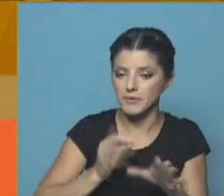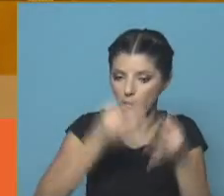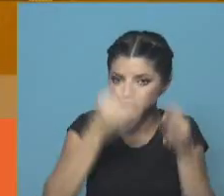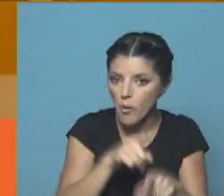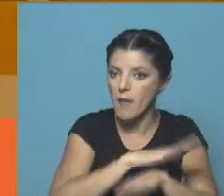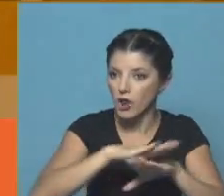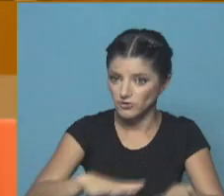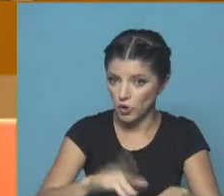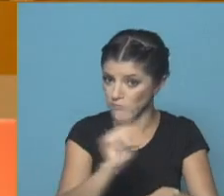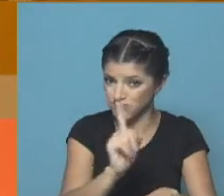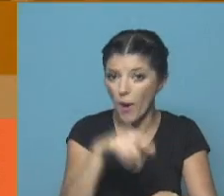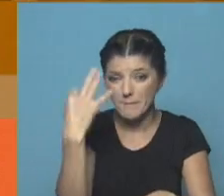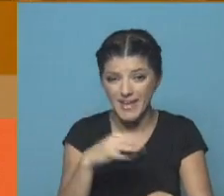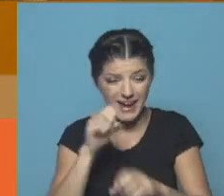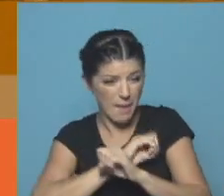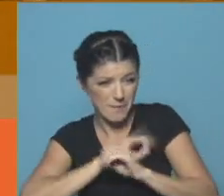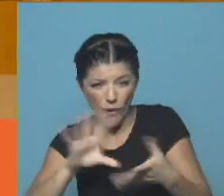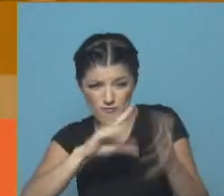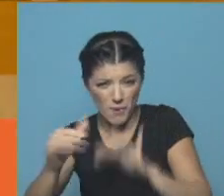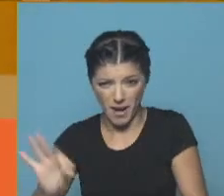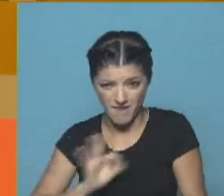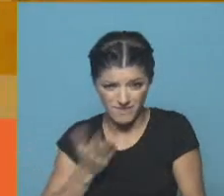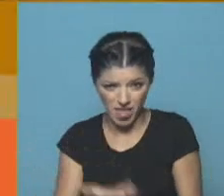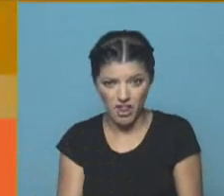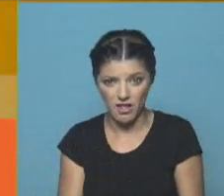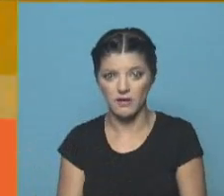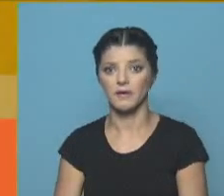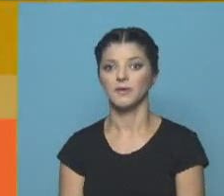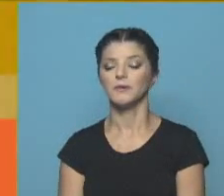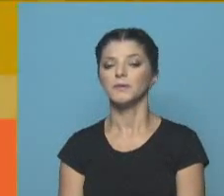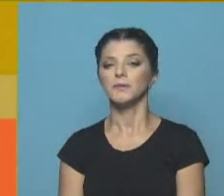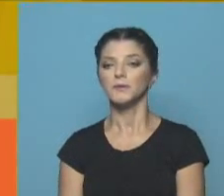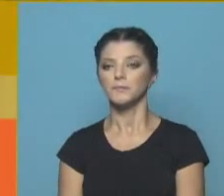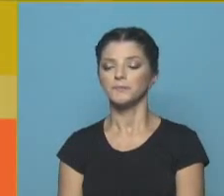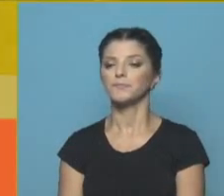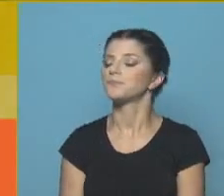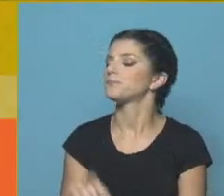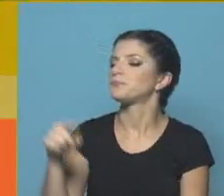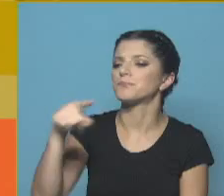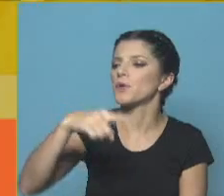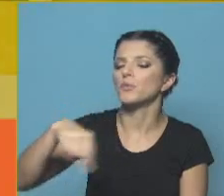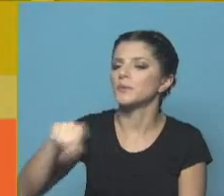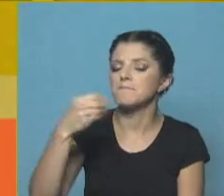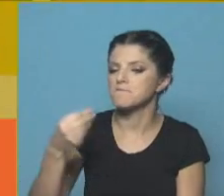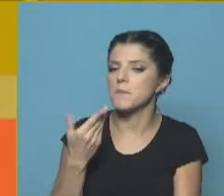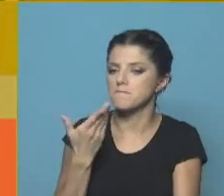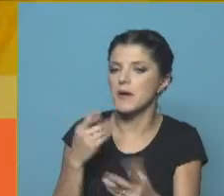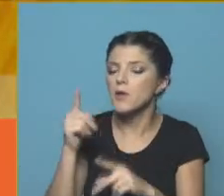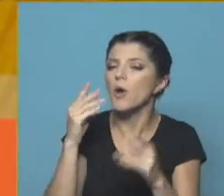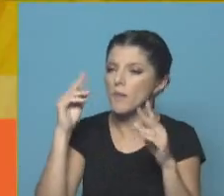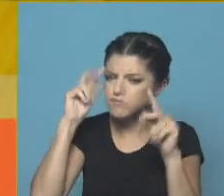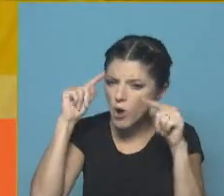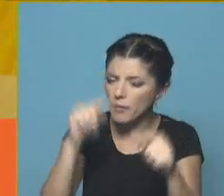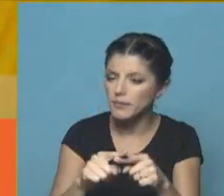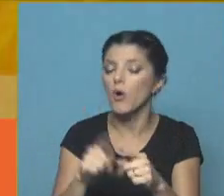posterior, estamos concentrando las peores condiciones de vida en ellos. ¿Qué están sugiriendo ustedes? Digo, concretamente cuando va aumentando la pobreza en